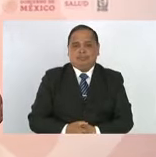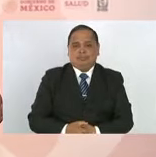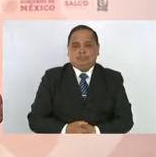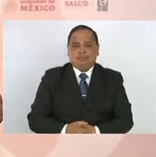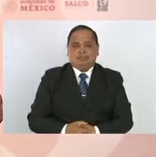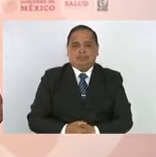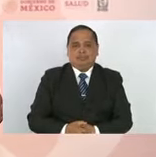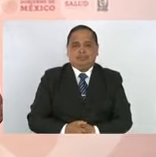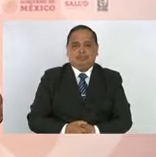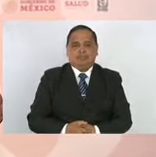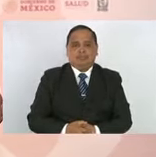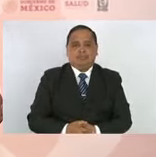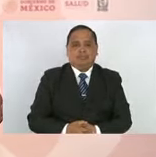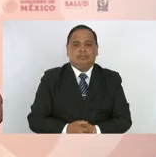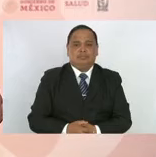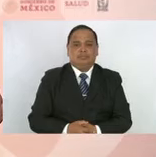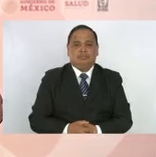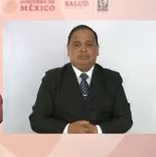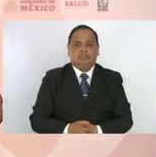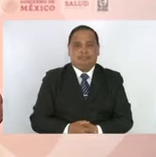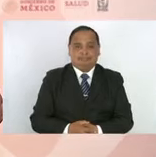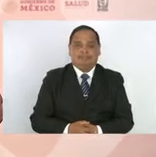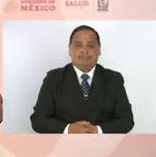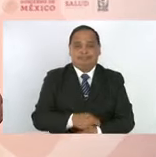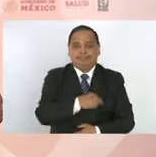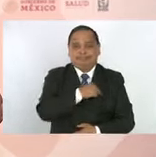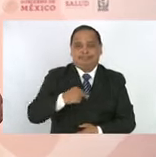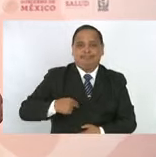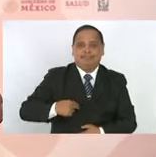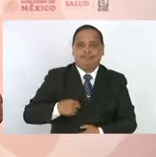cerca de 100 universidades